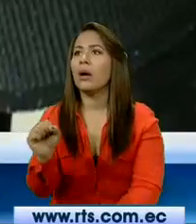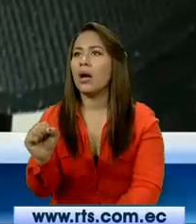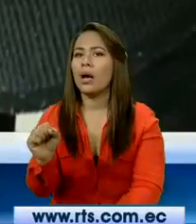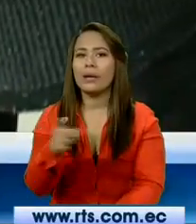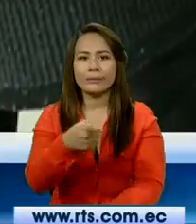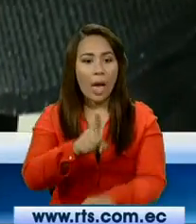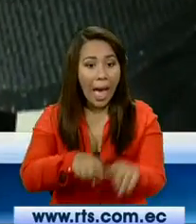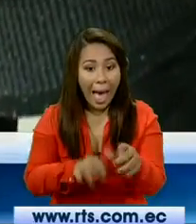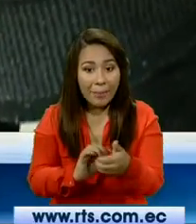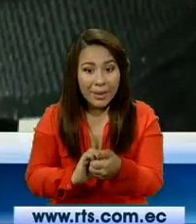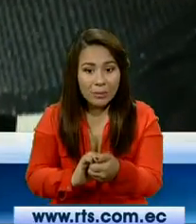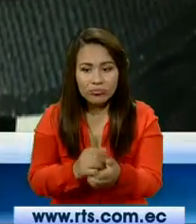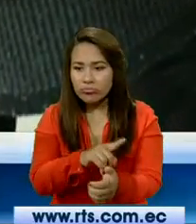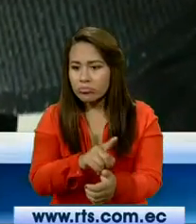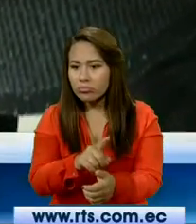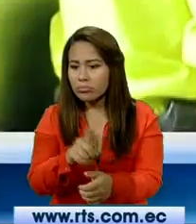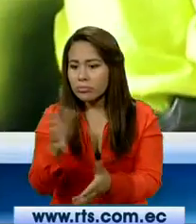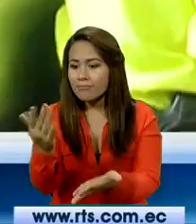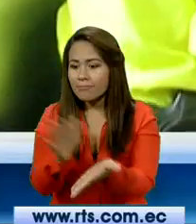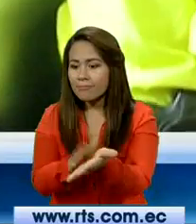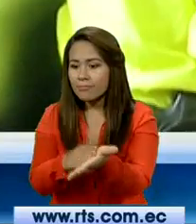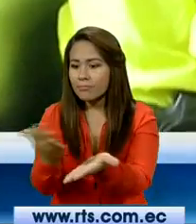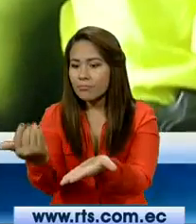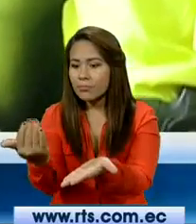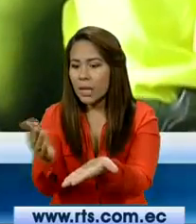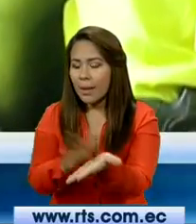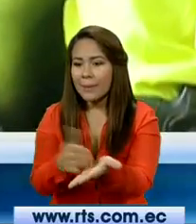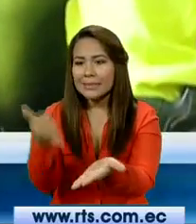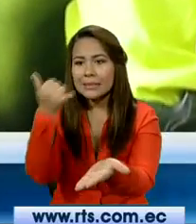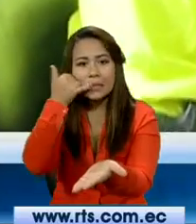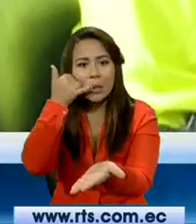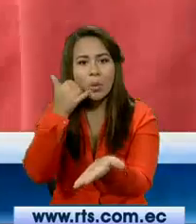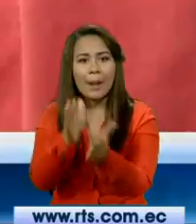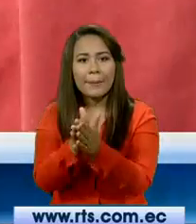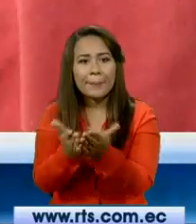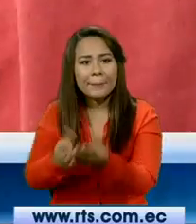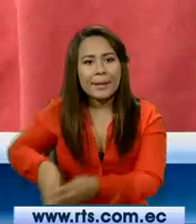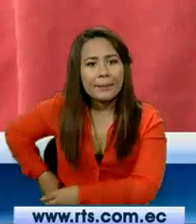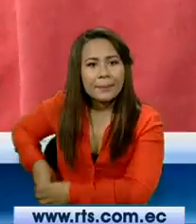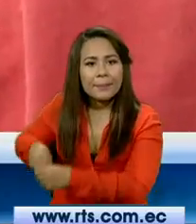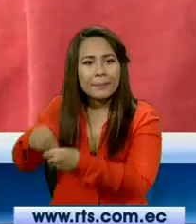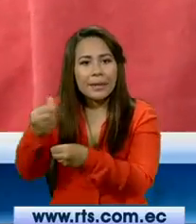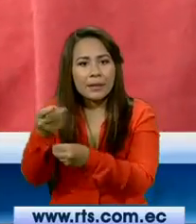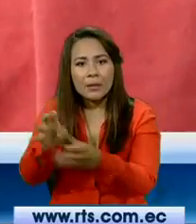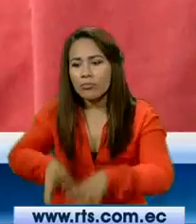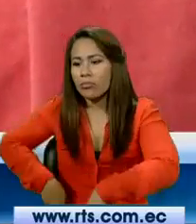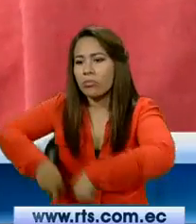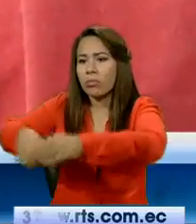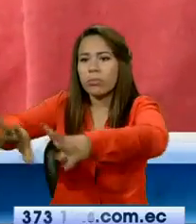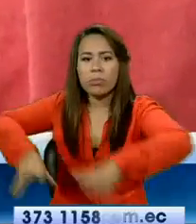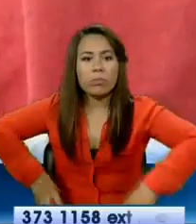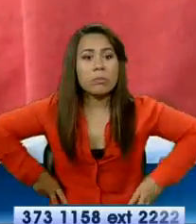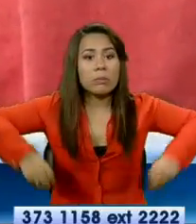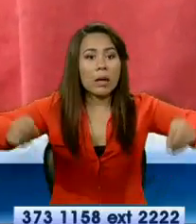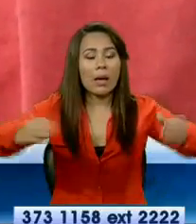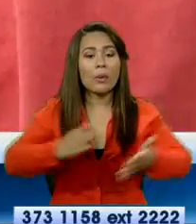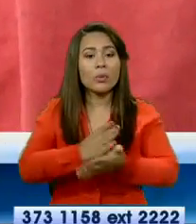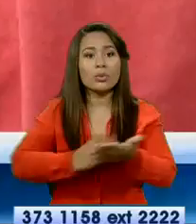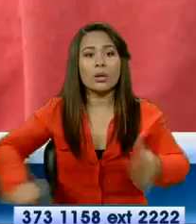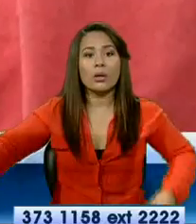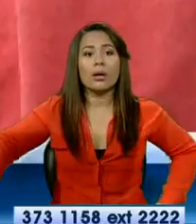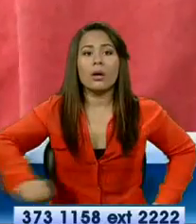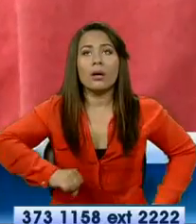que caminaban a casa a que solitos entreguen celulares y billeteras. Con arma blanca nos cogen, nos